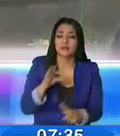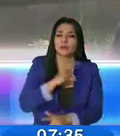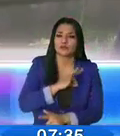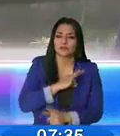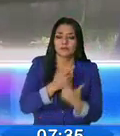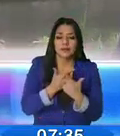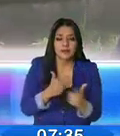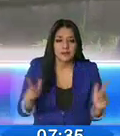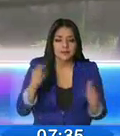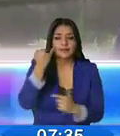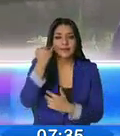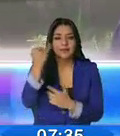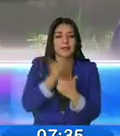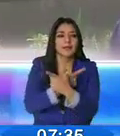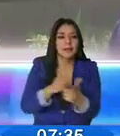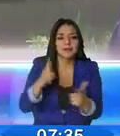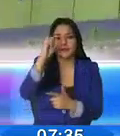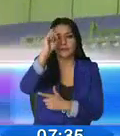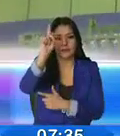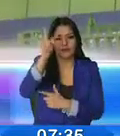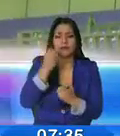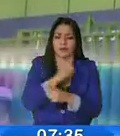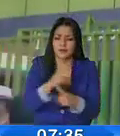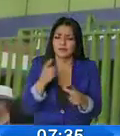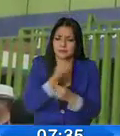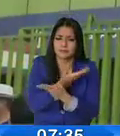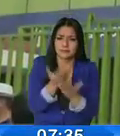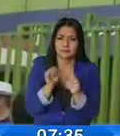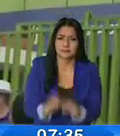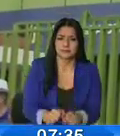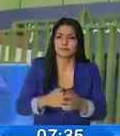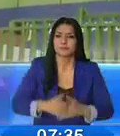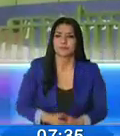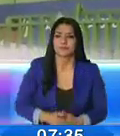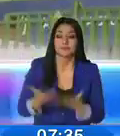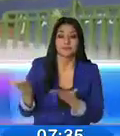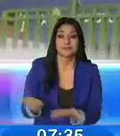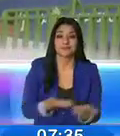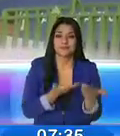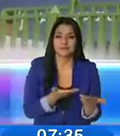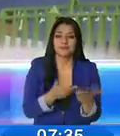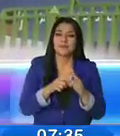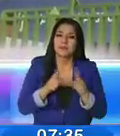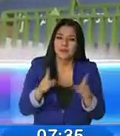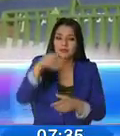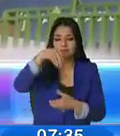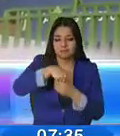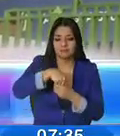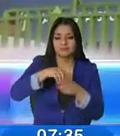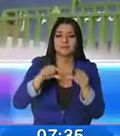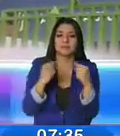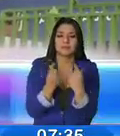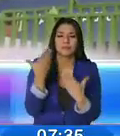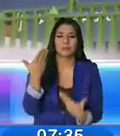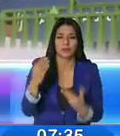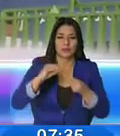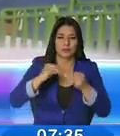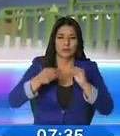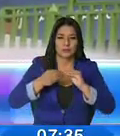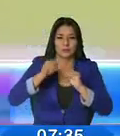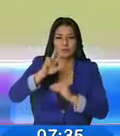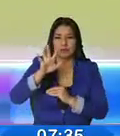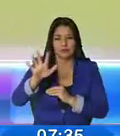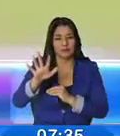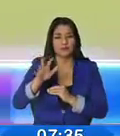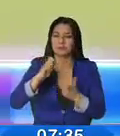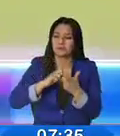conciencia, la libertad de pensamiento y de expresión. Este evento se da en medio de varios problemas internos que estaría atravesando el movimiento Alianza